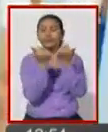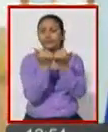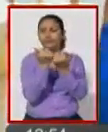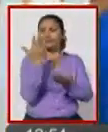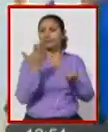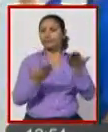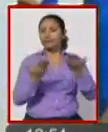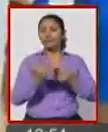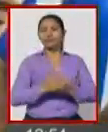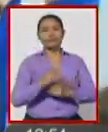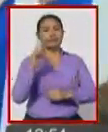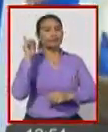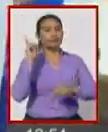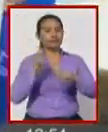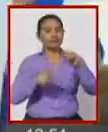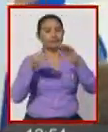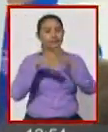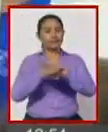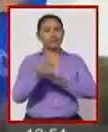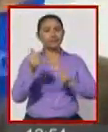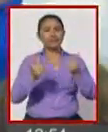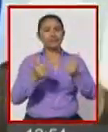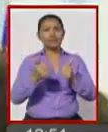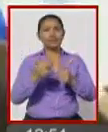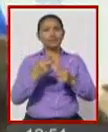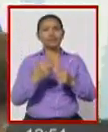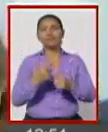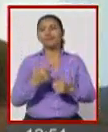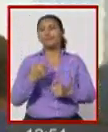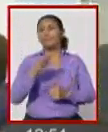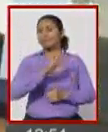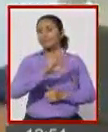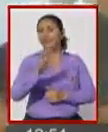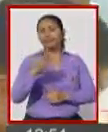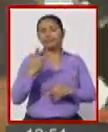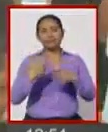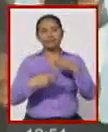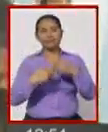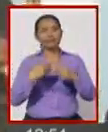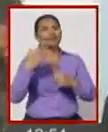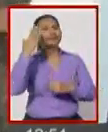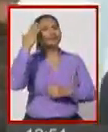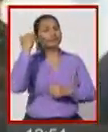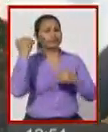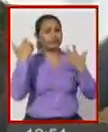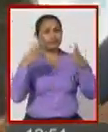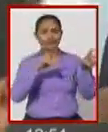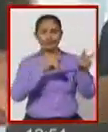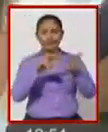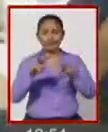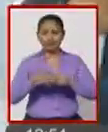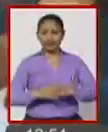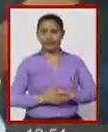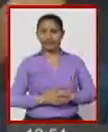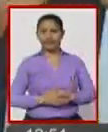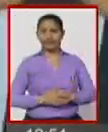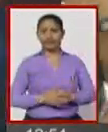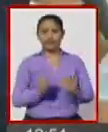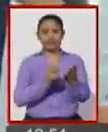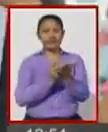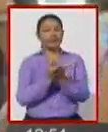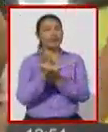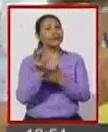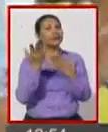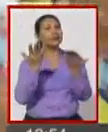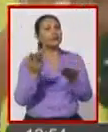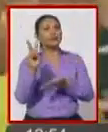asociaciones, supongo que no van a poder entrar o cuál será el problema. Pero el caso mío es netamente porque yo he hecho observaciones de la verdad, porque